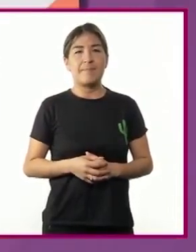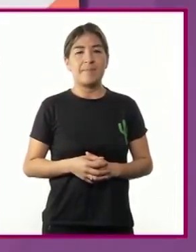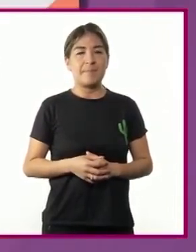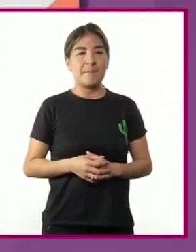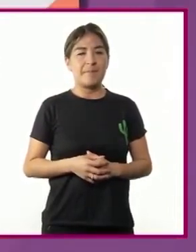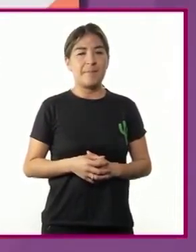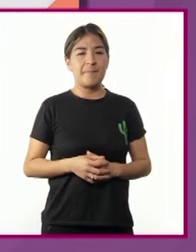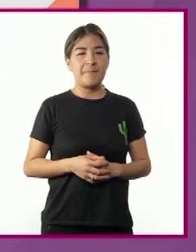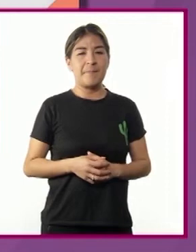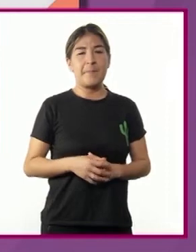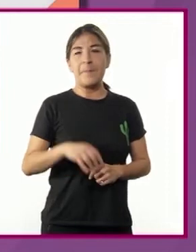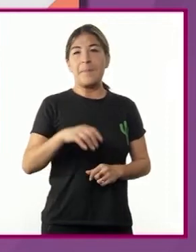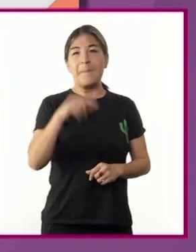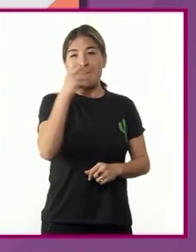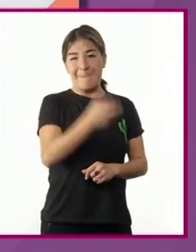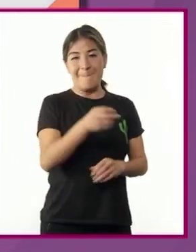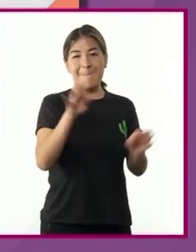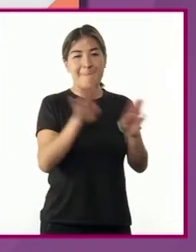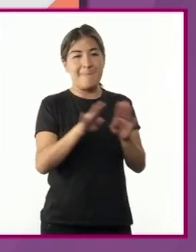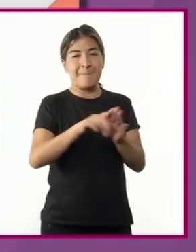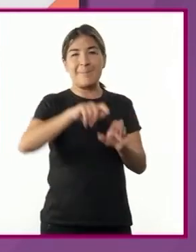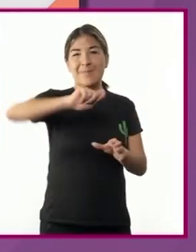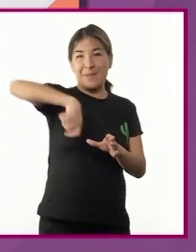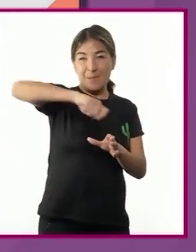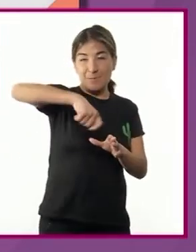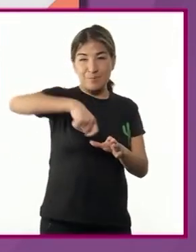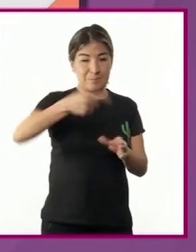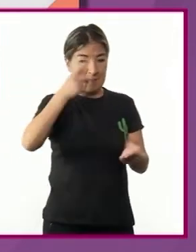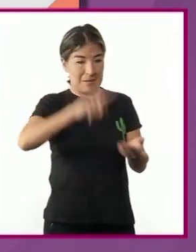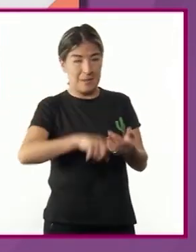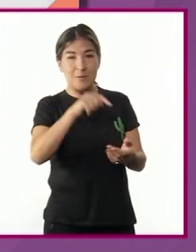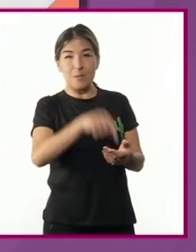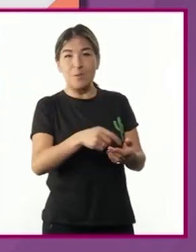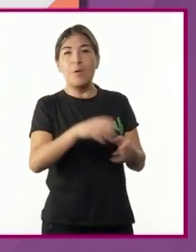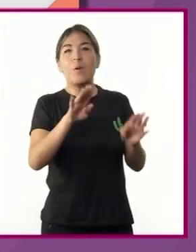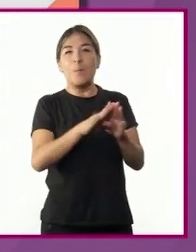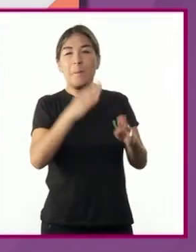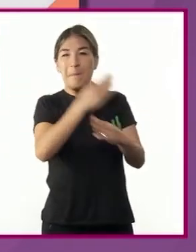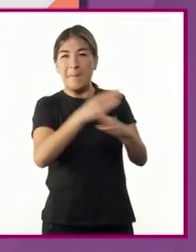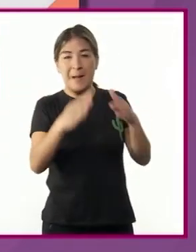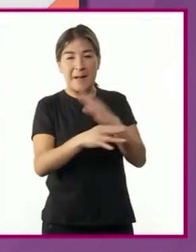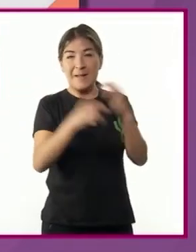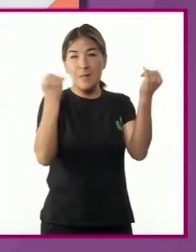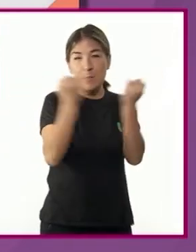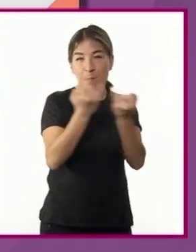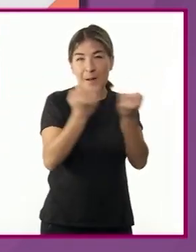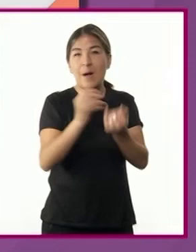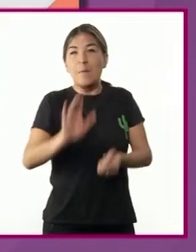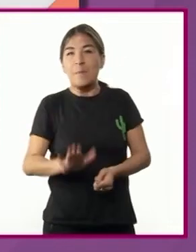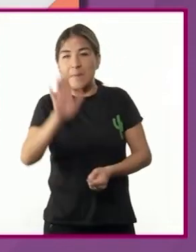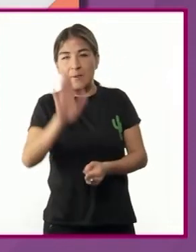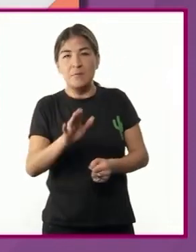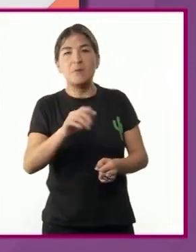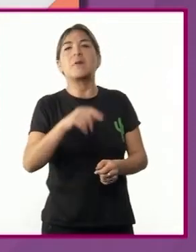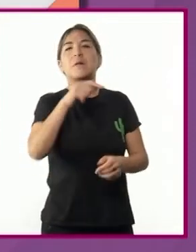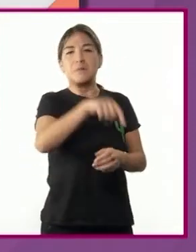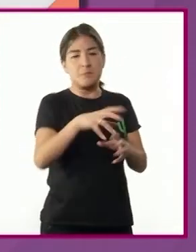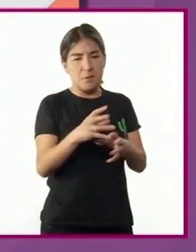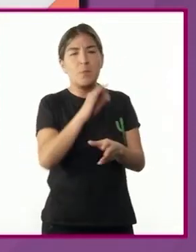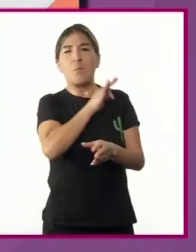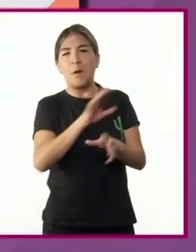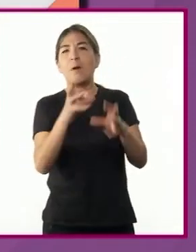Si las densidades de las mezclas fueran similares o iguales, se mezclarían las